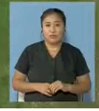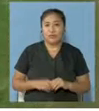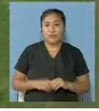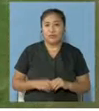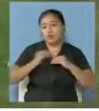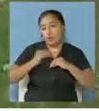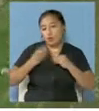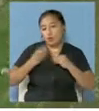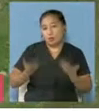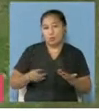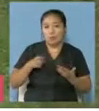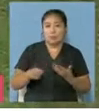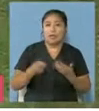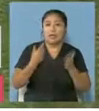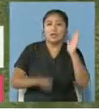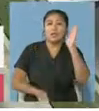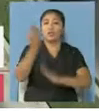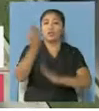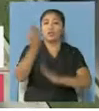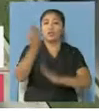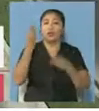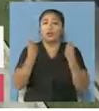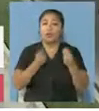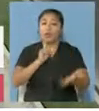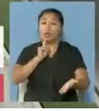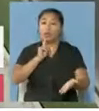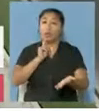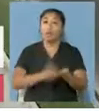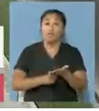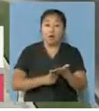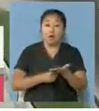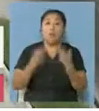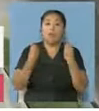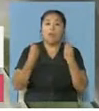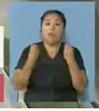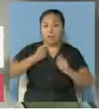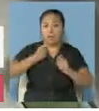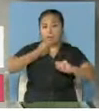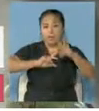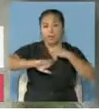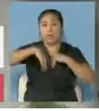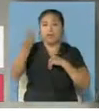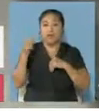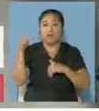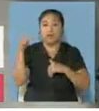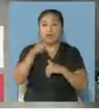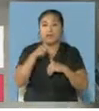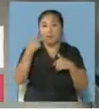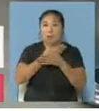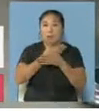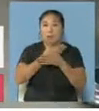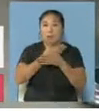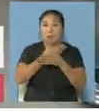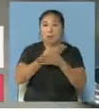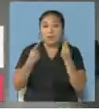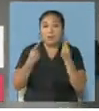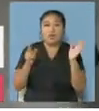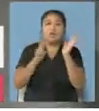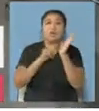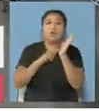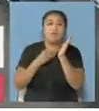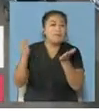intentamos que sea este aumento del derecho, de los derechos de las exportaciones lo que termine siendo la principal muestra en escena de una